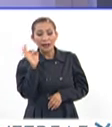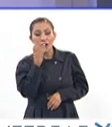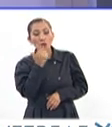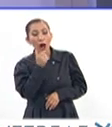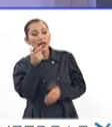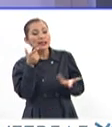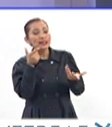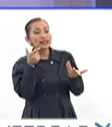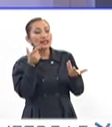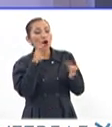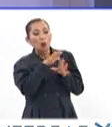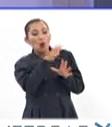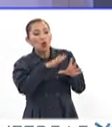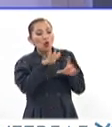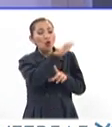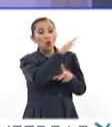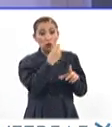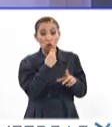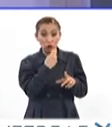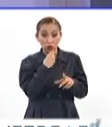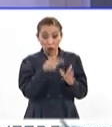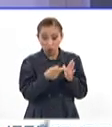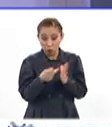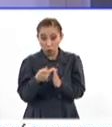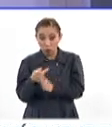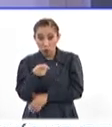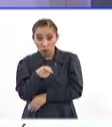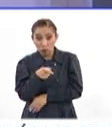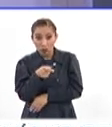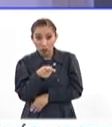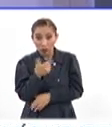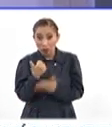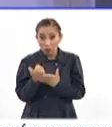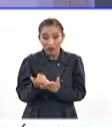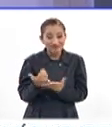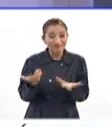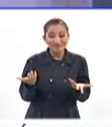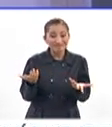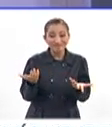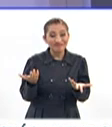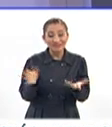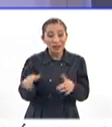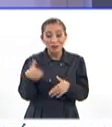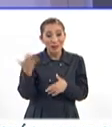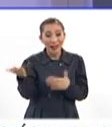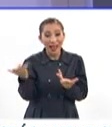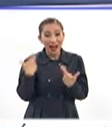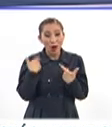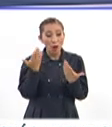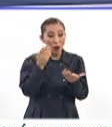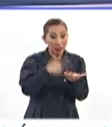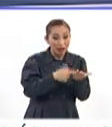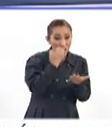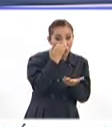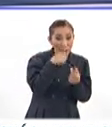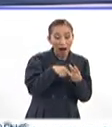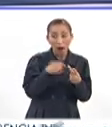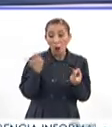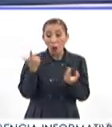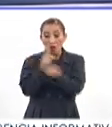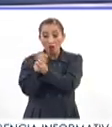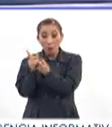ubican en un contexto de funcionalidad, de utilidad público, académico,